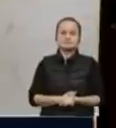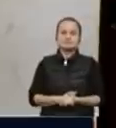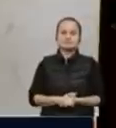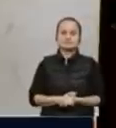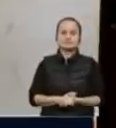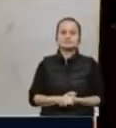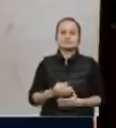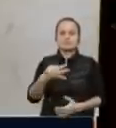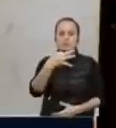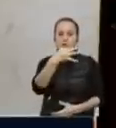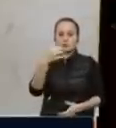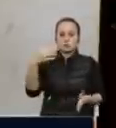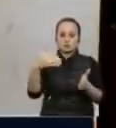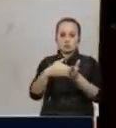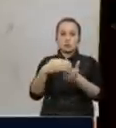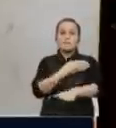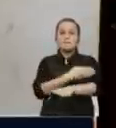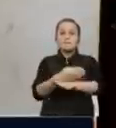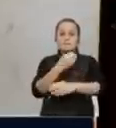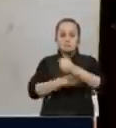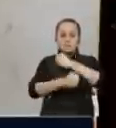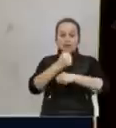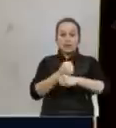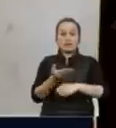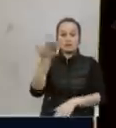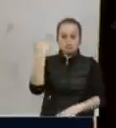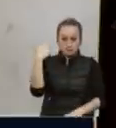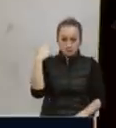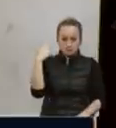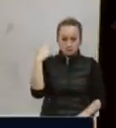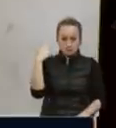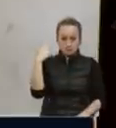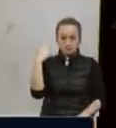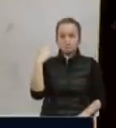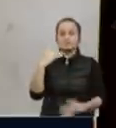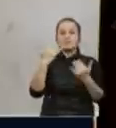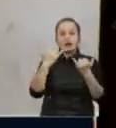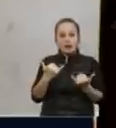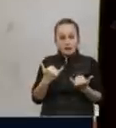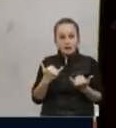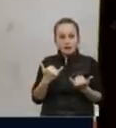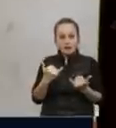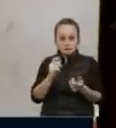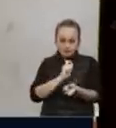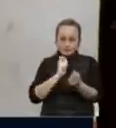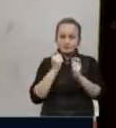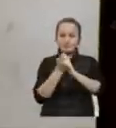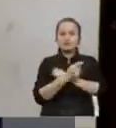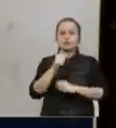Los 800.000 millones del año pasado son ahora